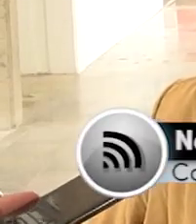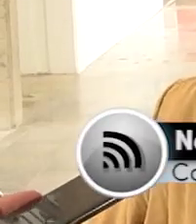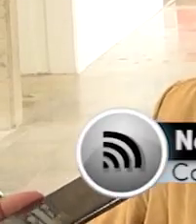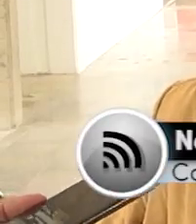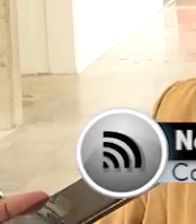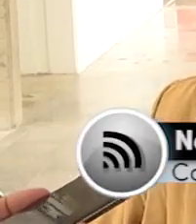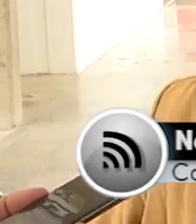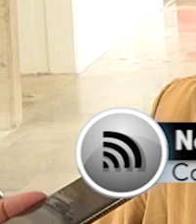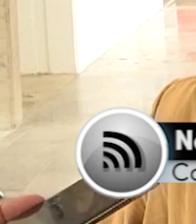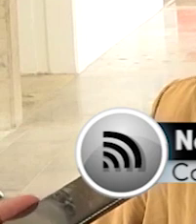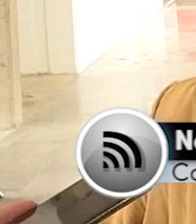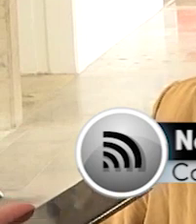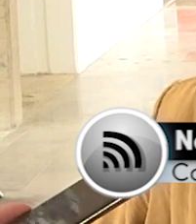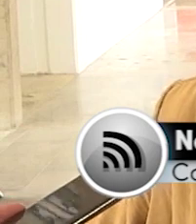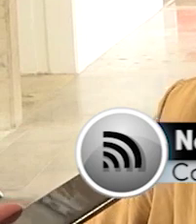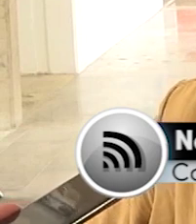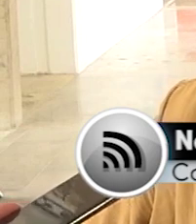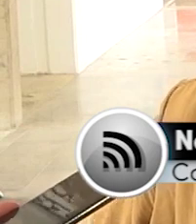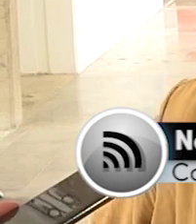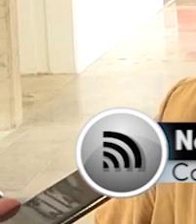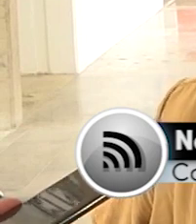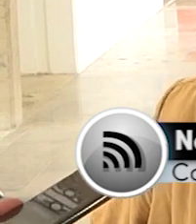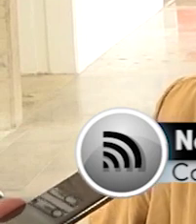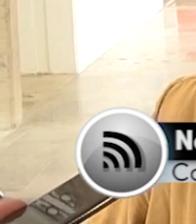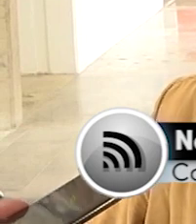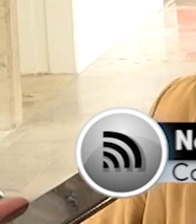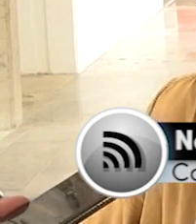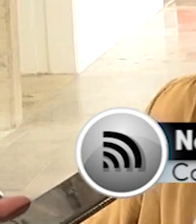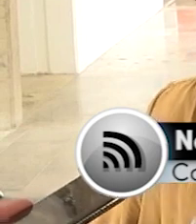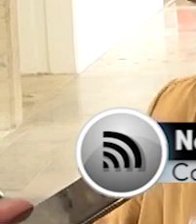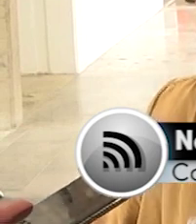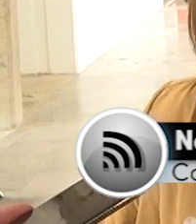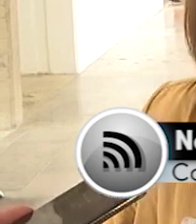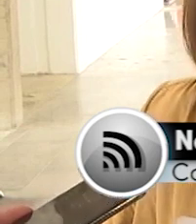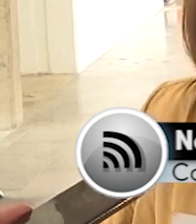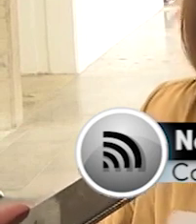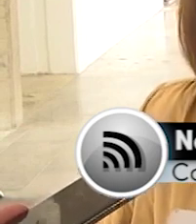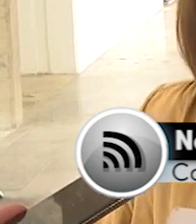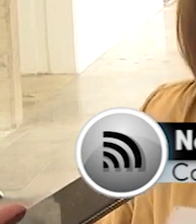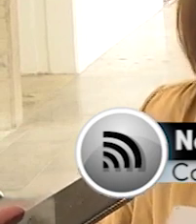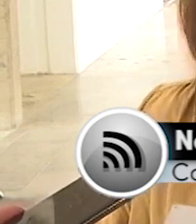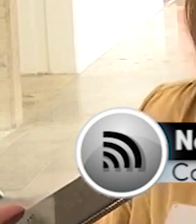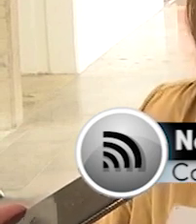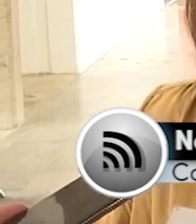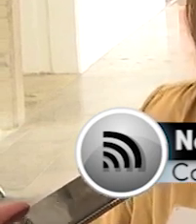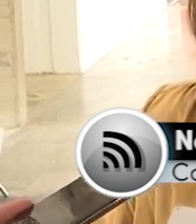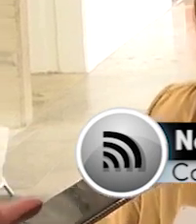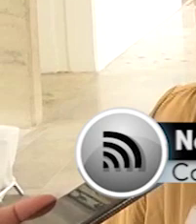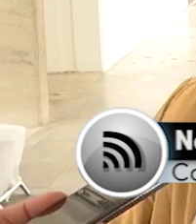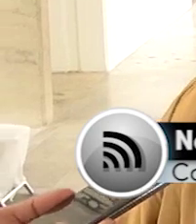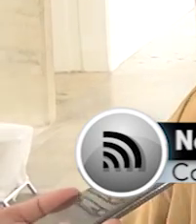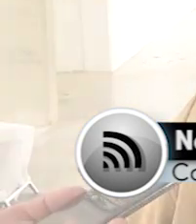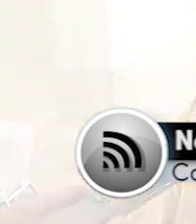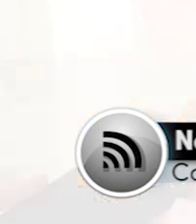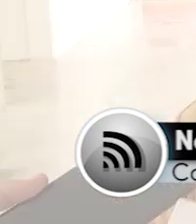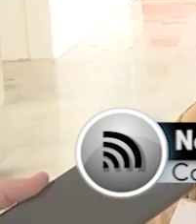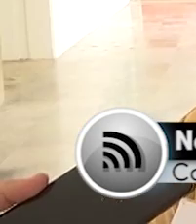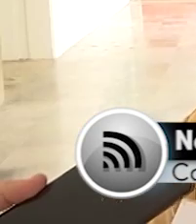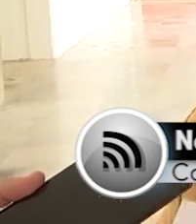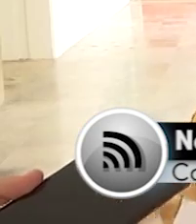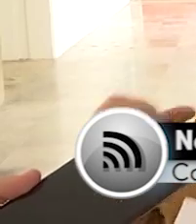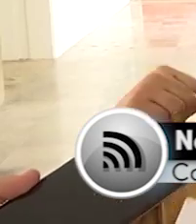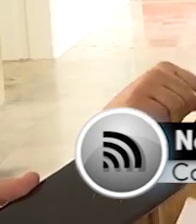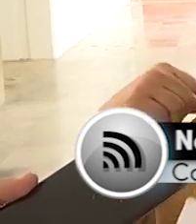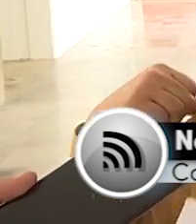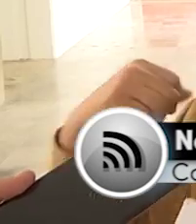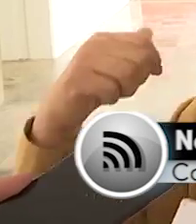6.400 recursos contra negativos de información. Entonces el INAI sigue funcionando con 4 y el Senado sigue siendo 11. Los